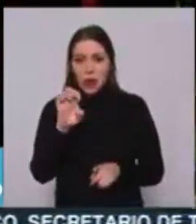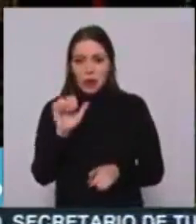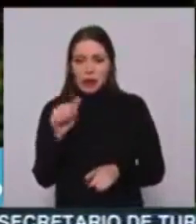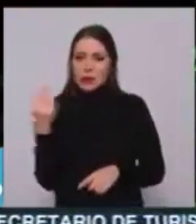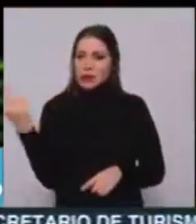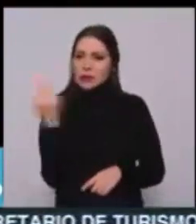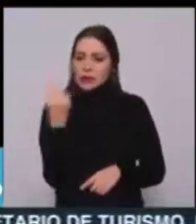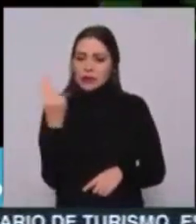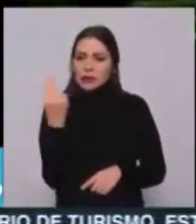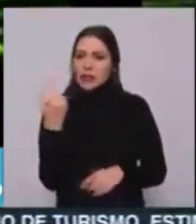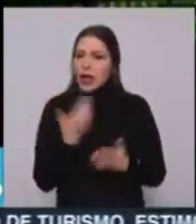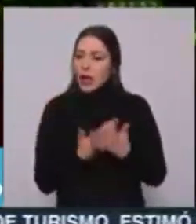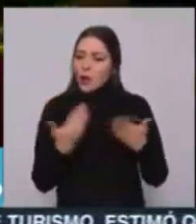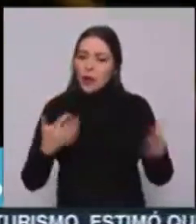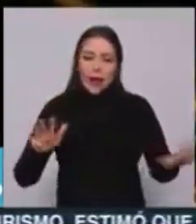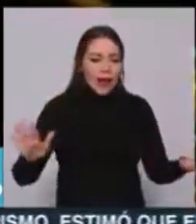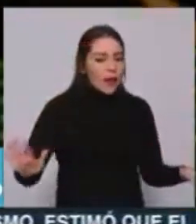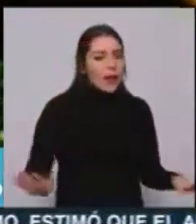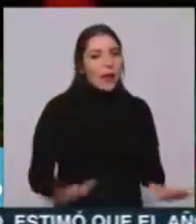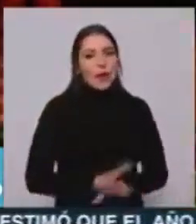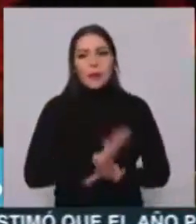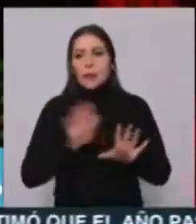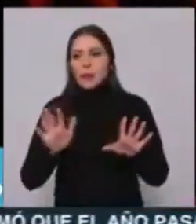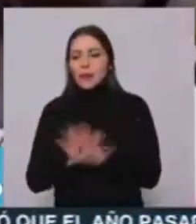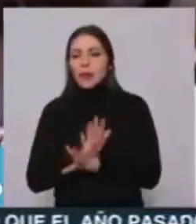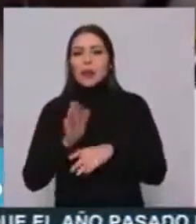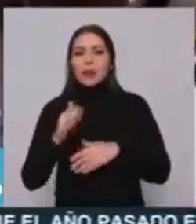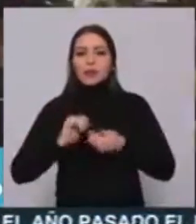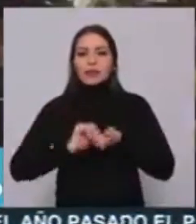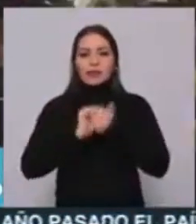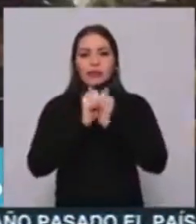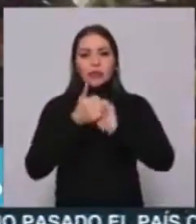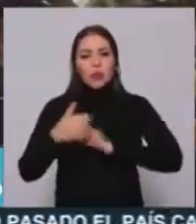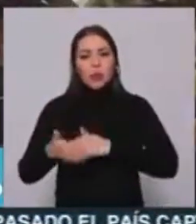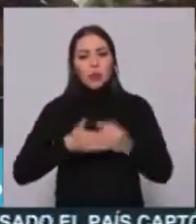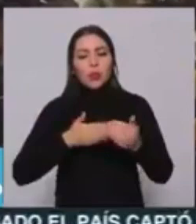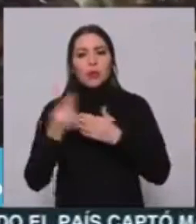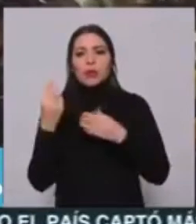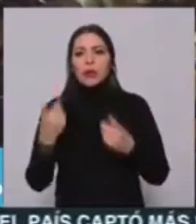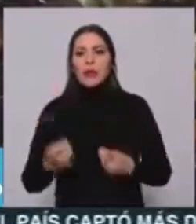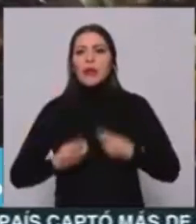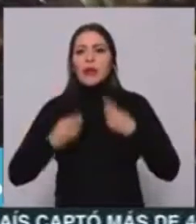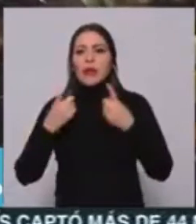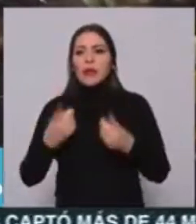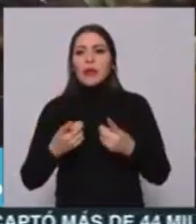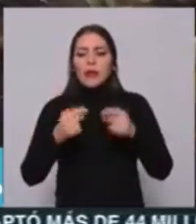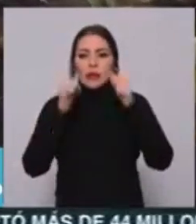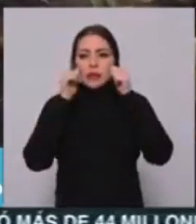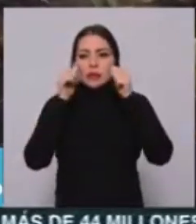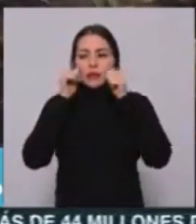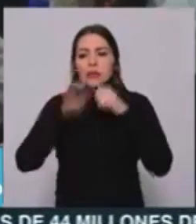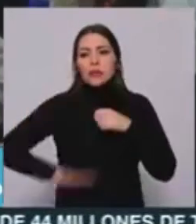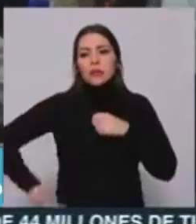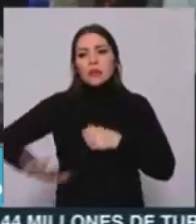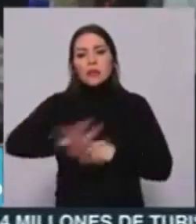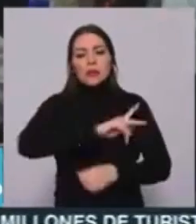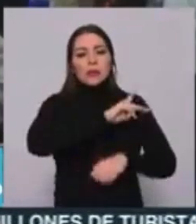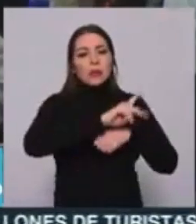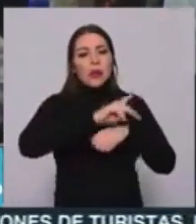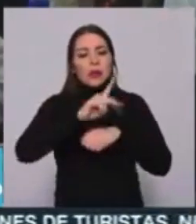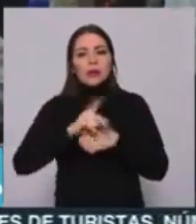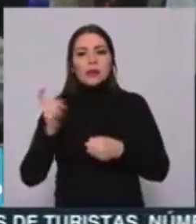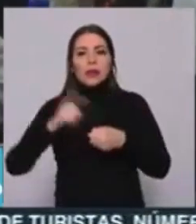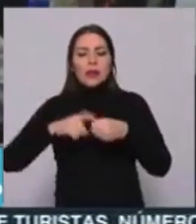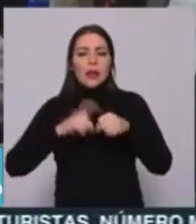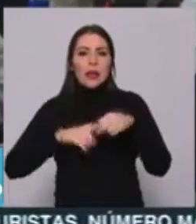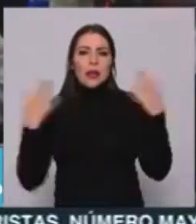de modernización y de realmente responder a las sociedades a las que representa. Claro. María Fernanda, consenso,